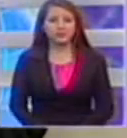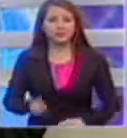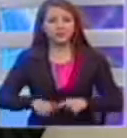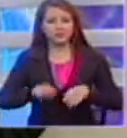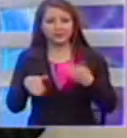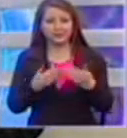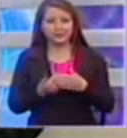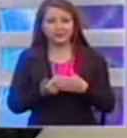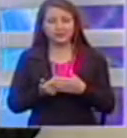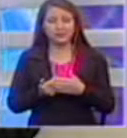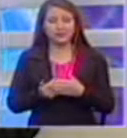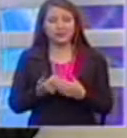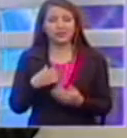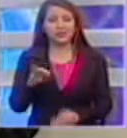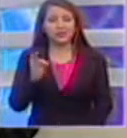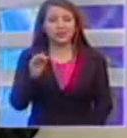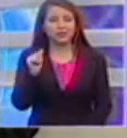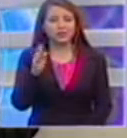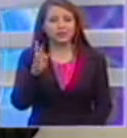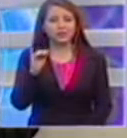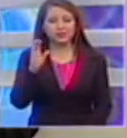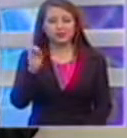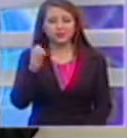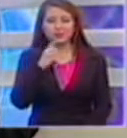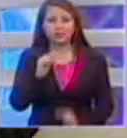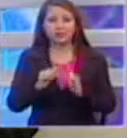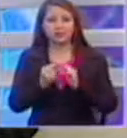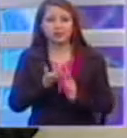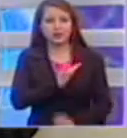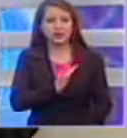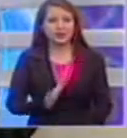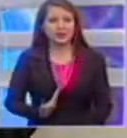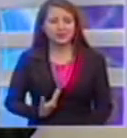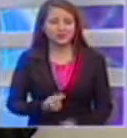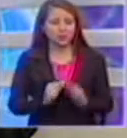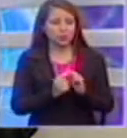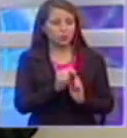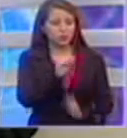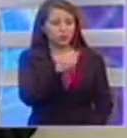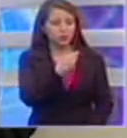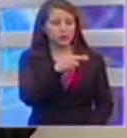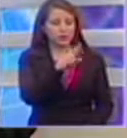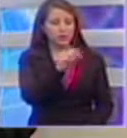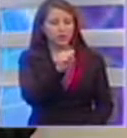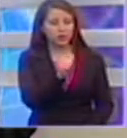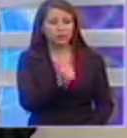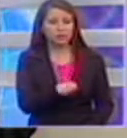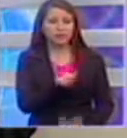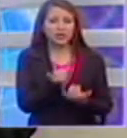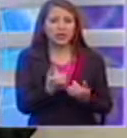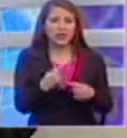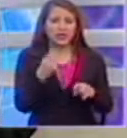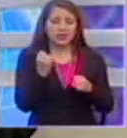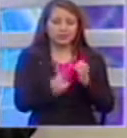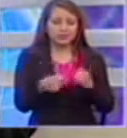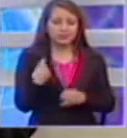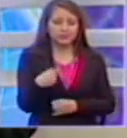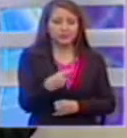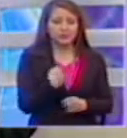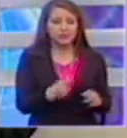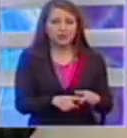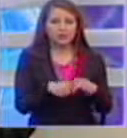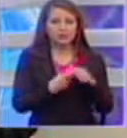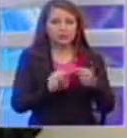Amigos televidentes, estamos con Fabricio Villamar, presidente del Movimiento Ahora, que en los últimos días ha emprendido una